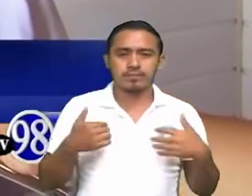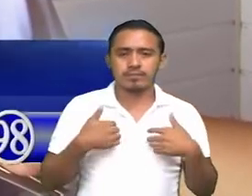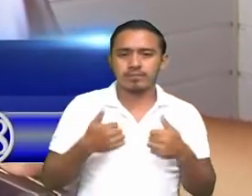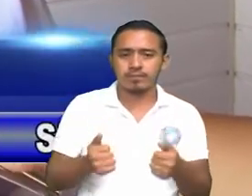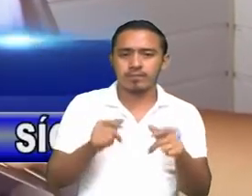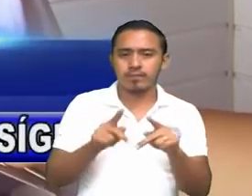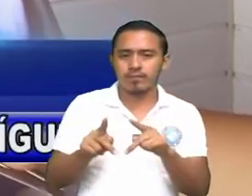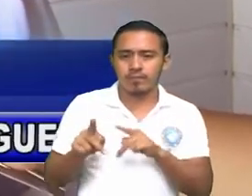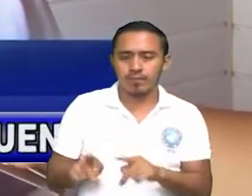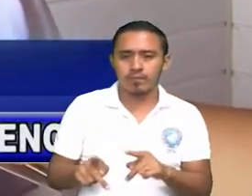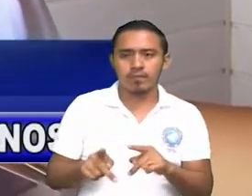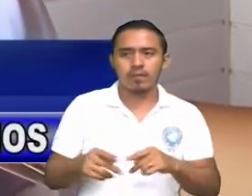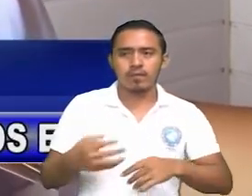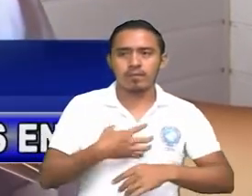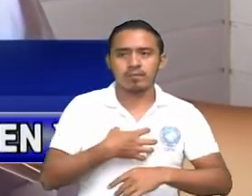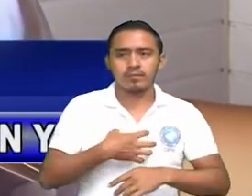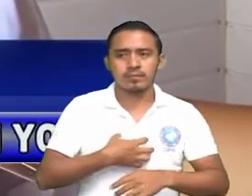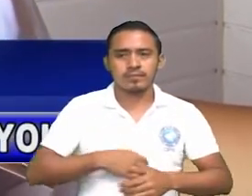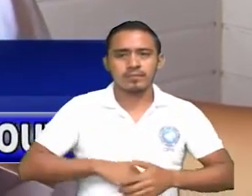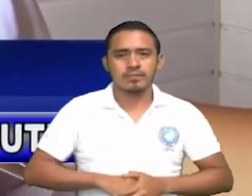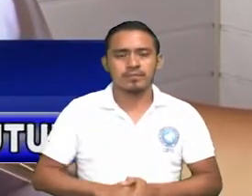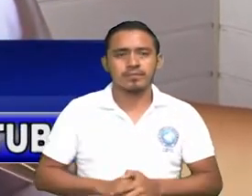población,